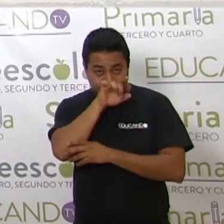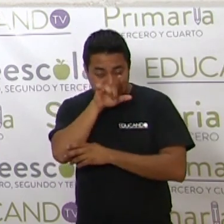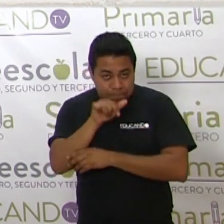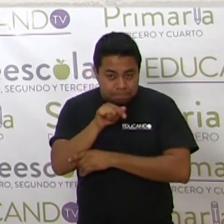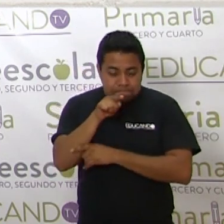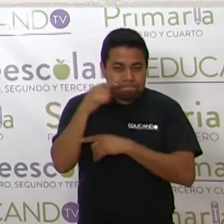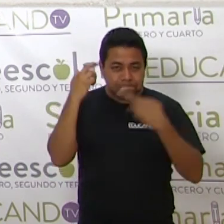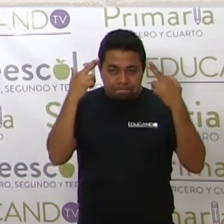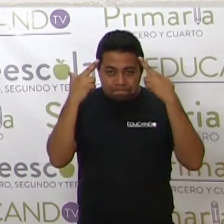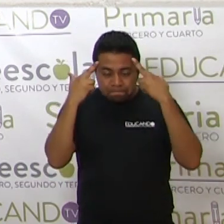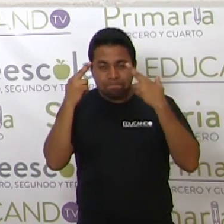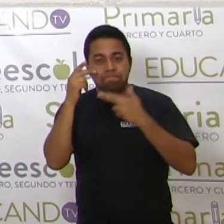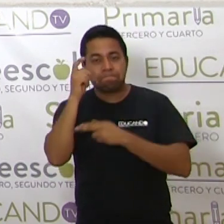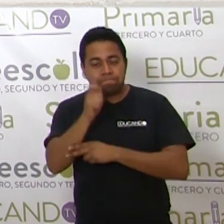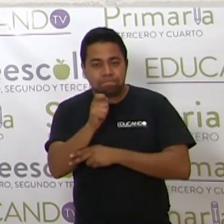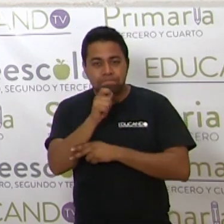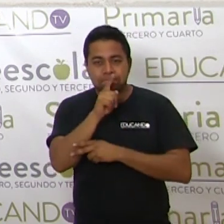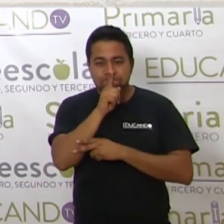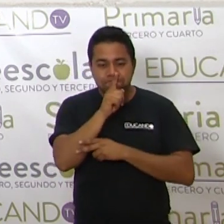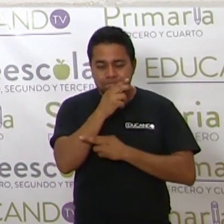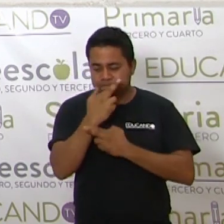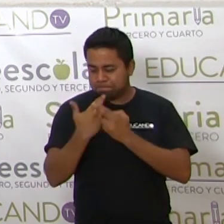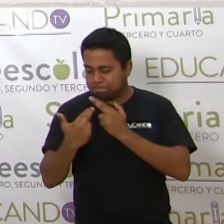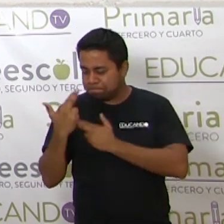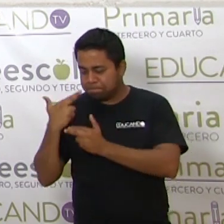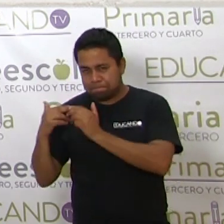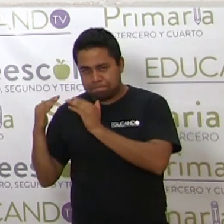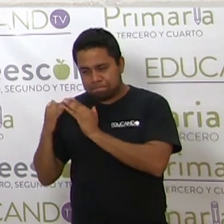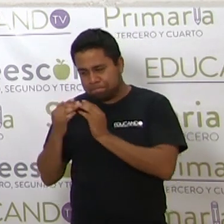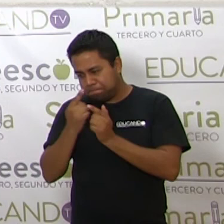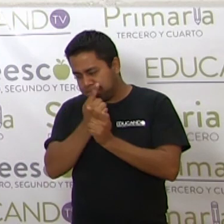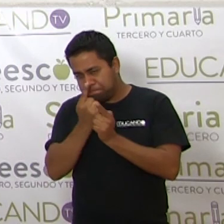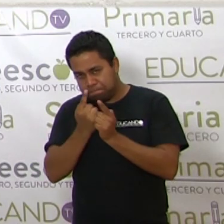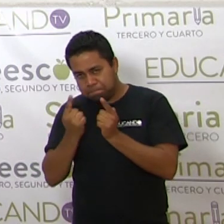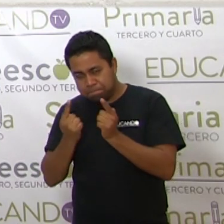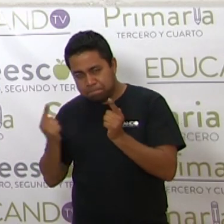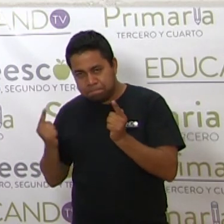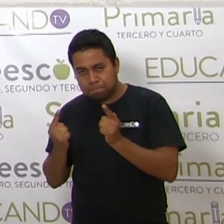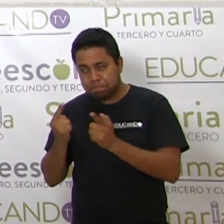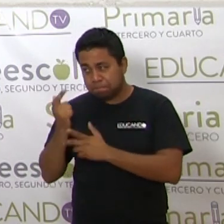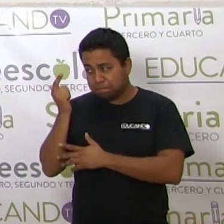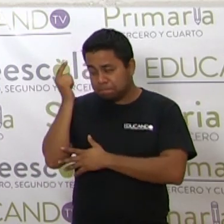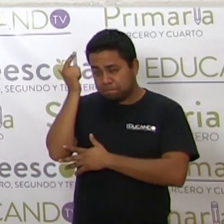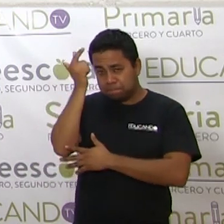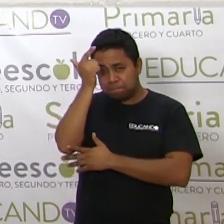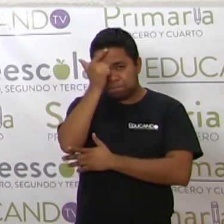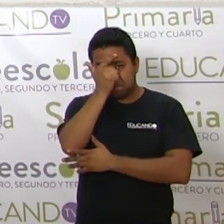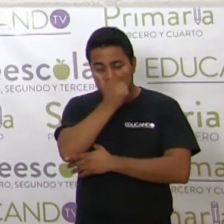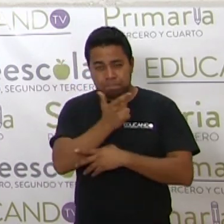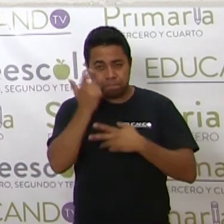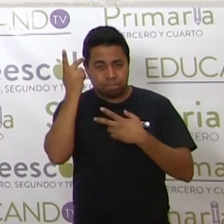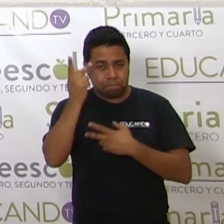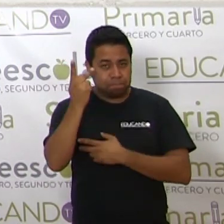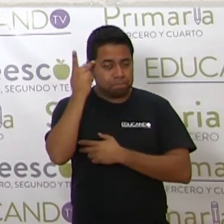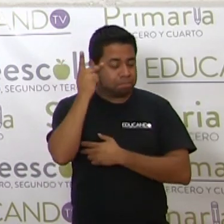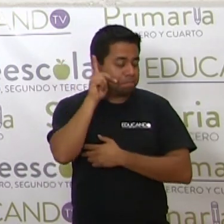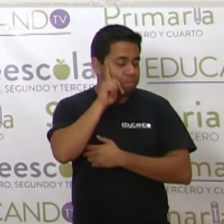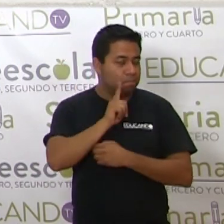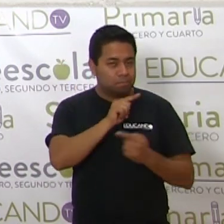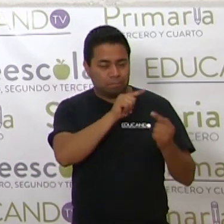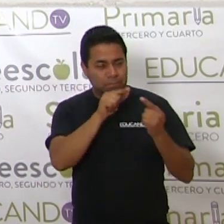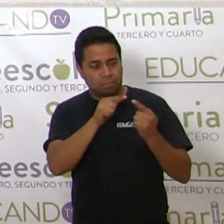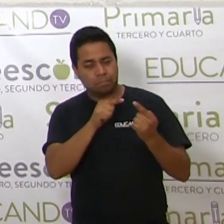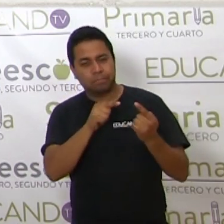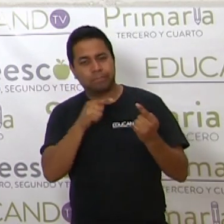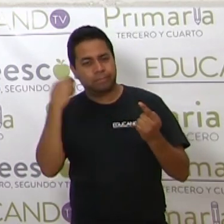visto se volvió al palacio y cuando por la noche regreso la pastora la llamó